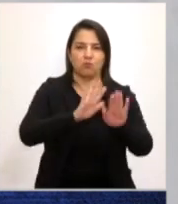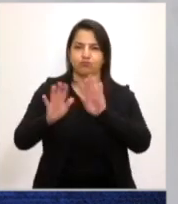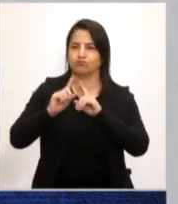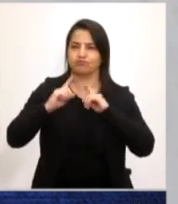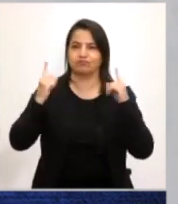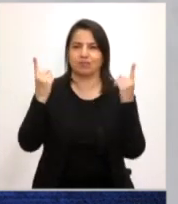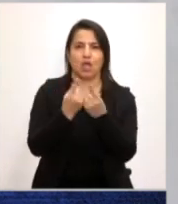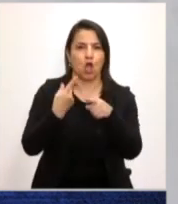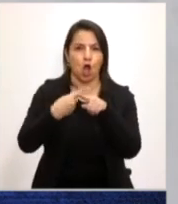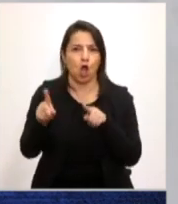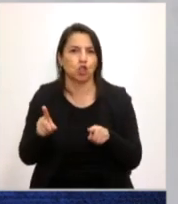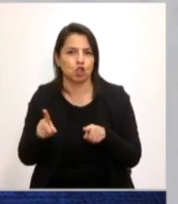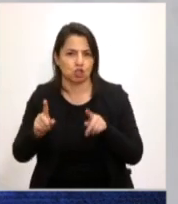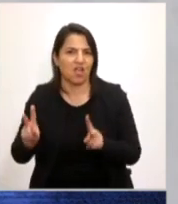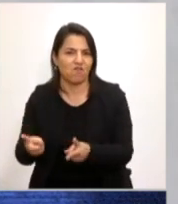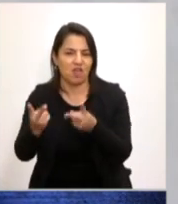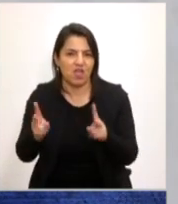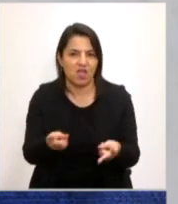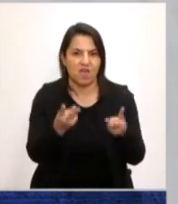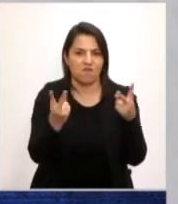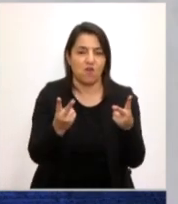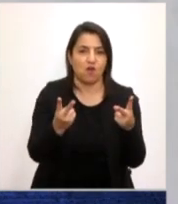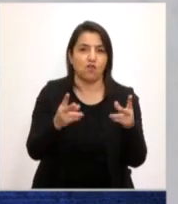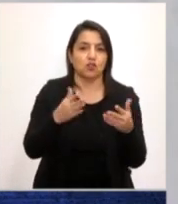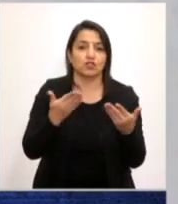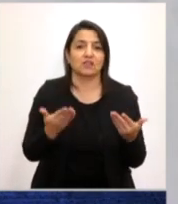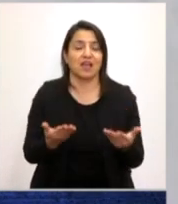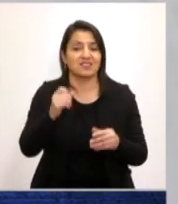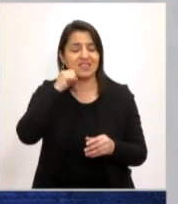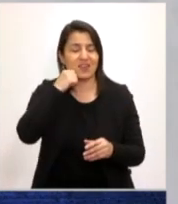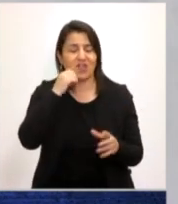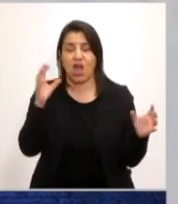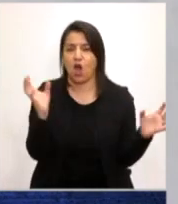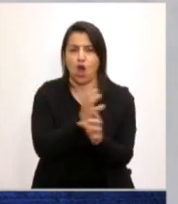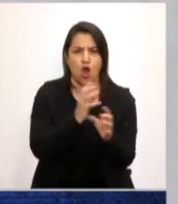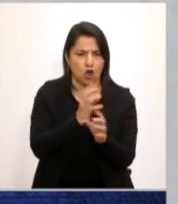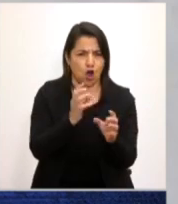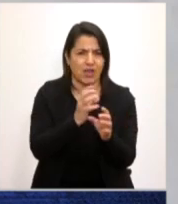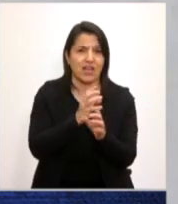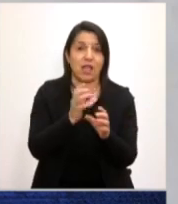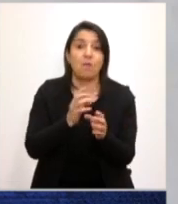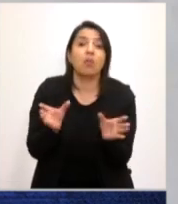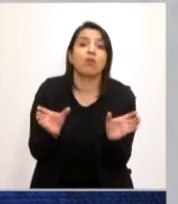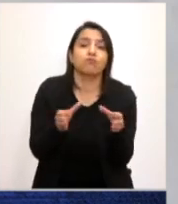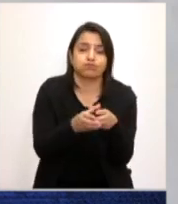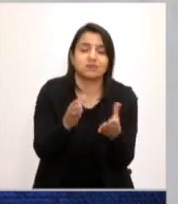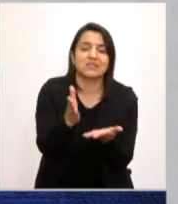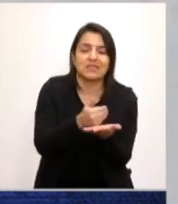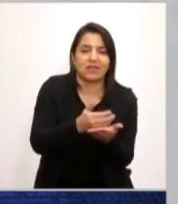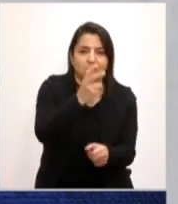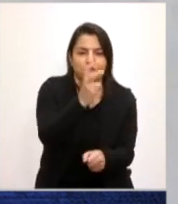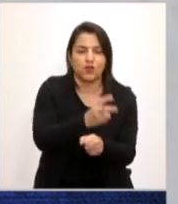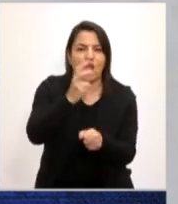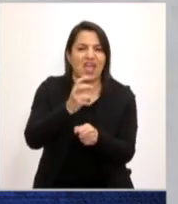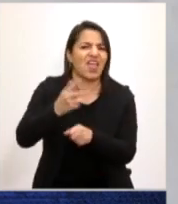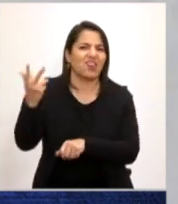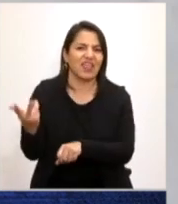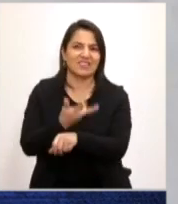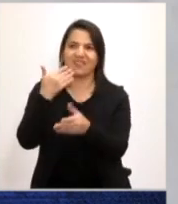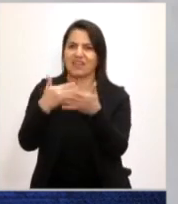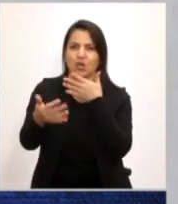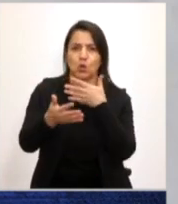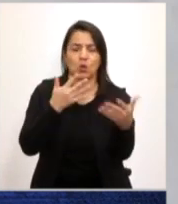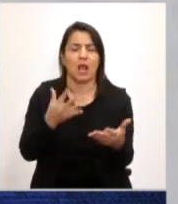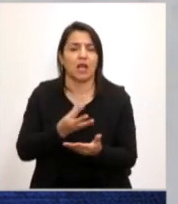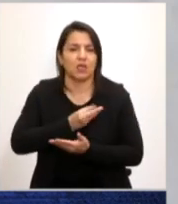seres vivos, un creciente horror ante la violencia del crimen organizado y temores de todo tipo frente a los desastres naturales. Pero también